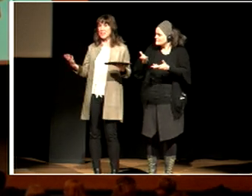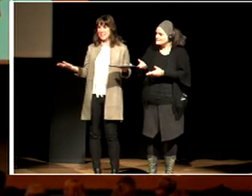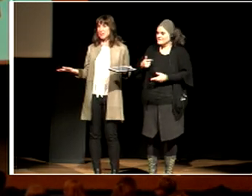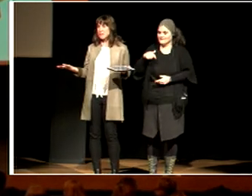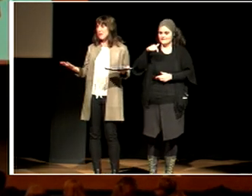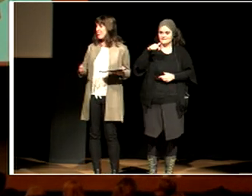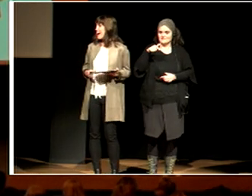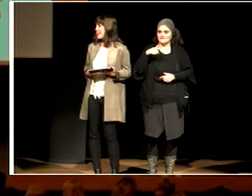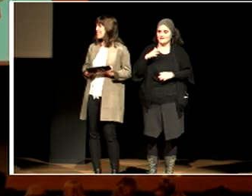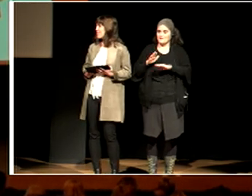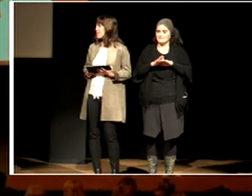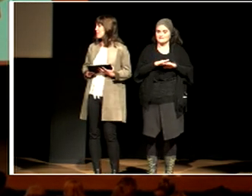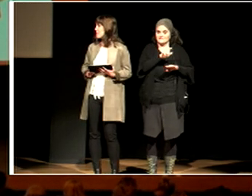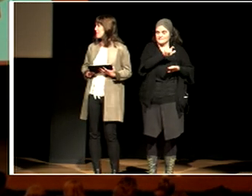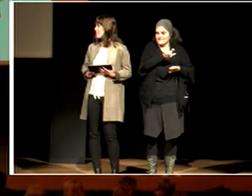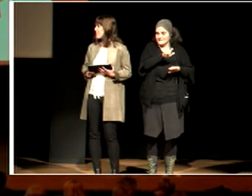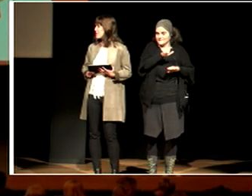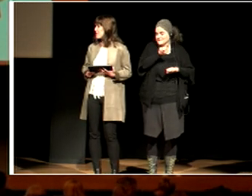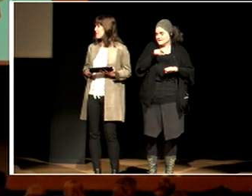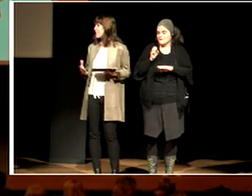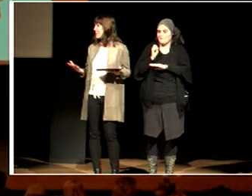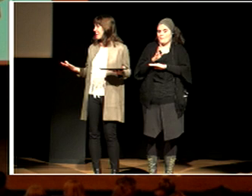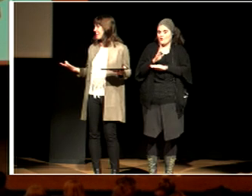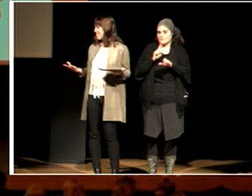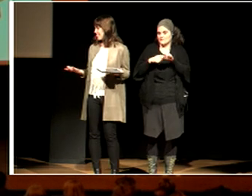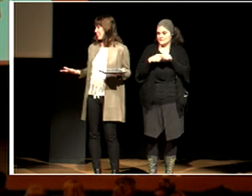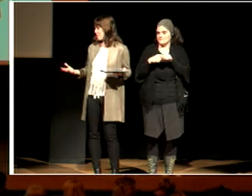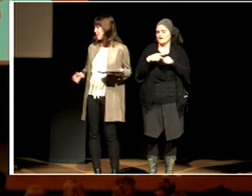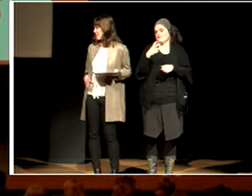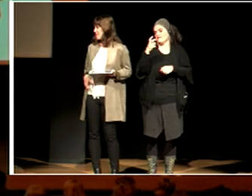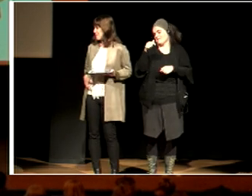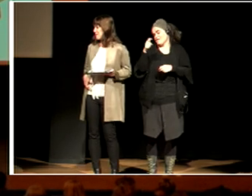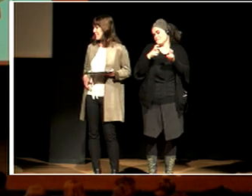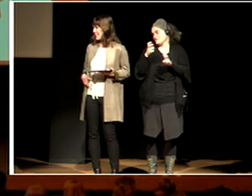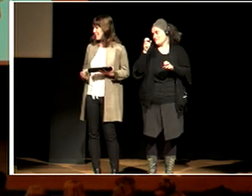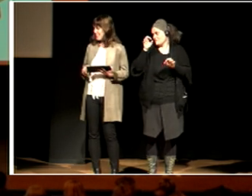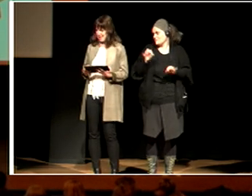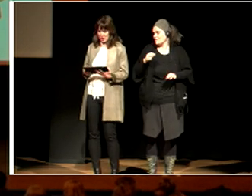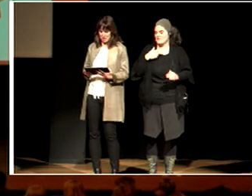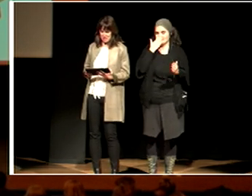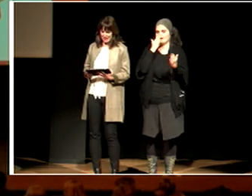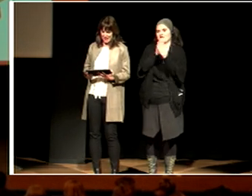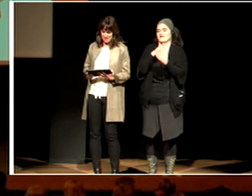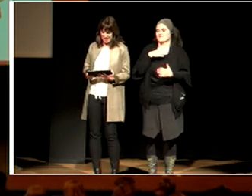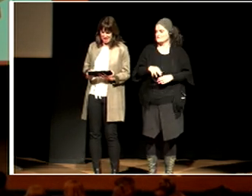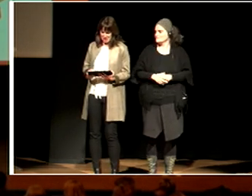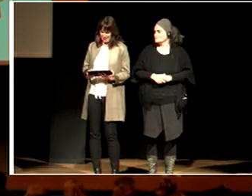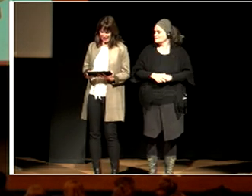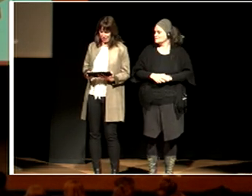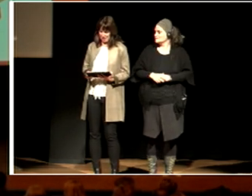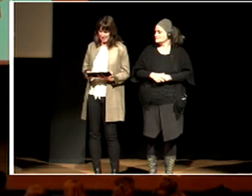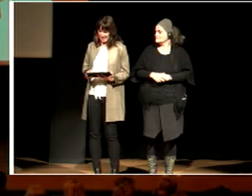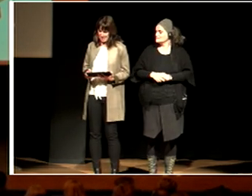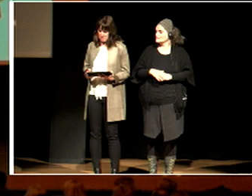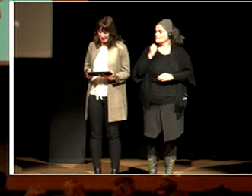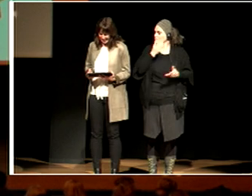parte de tu blog así que durante su ponencia nos puedes mirar a la cara que yo imagino que es mucho más agradable te damos la bienvenida para que